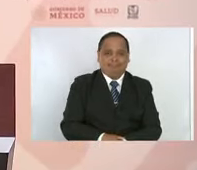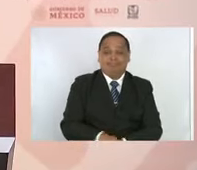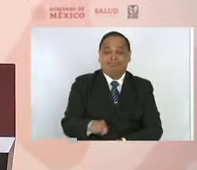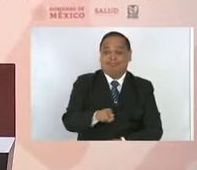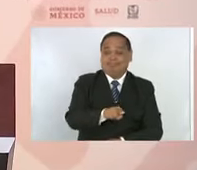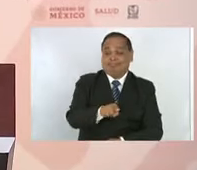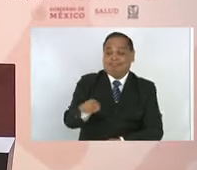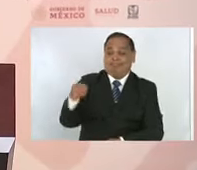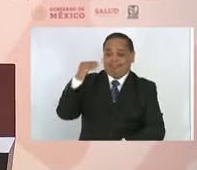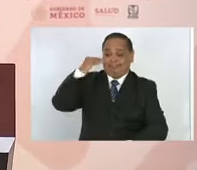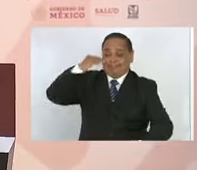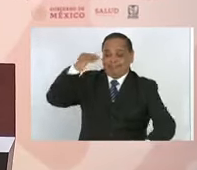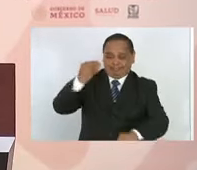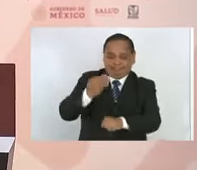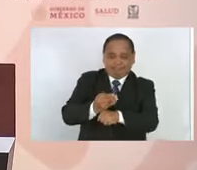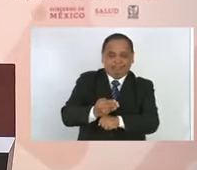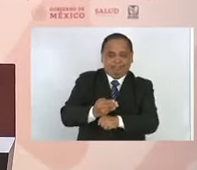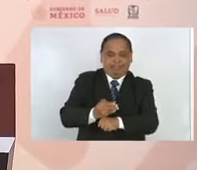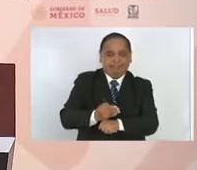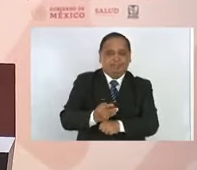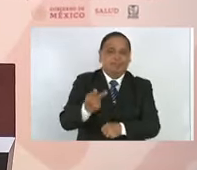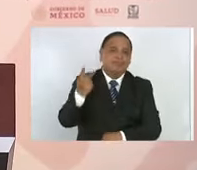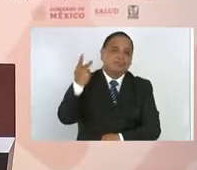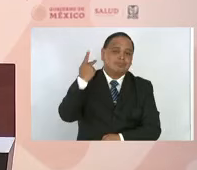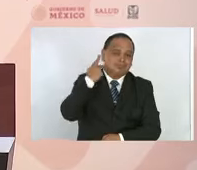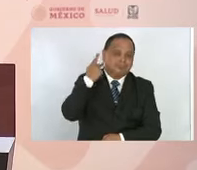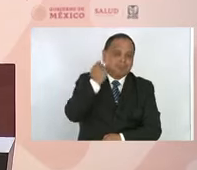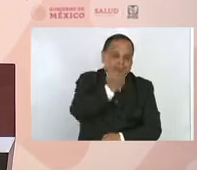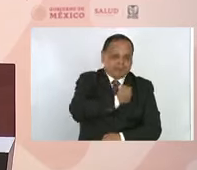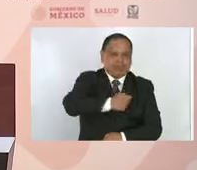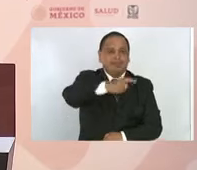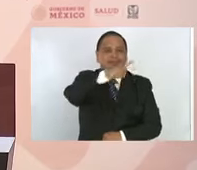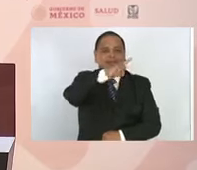responsables de la política de salud de Cuba.